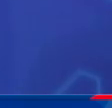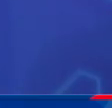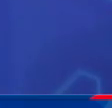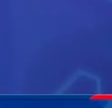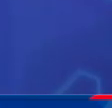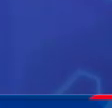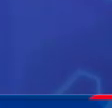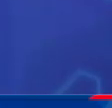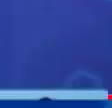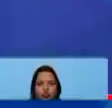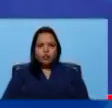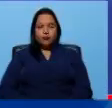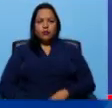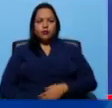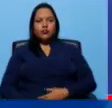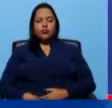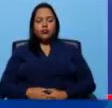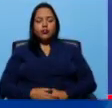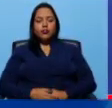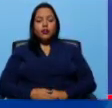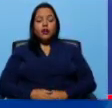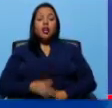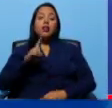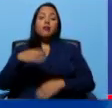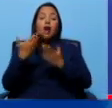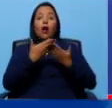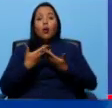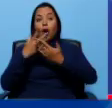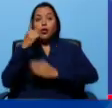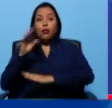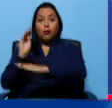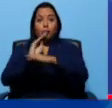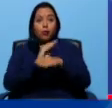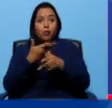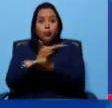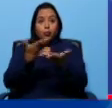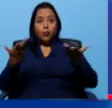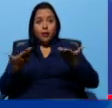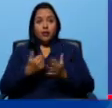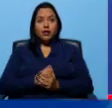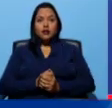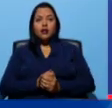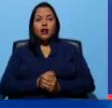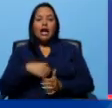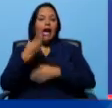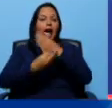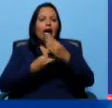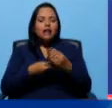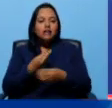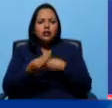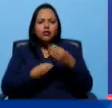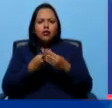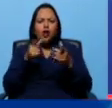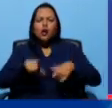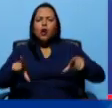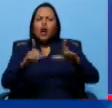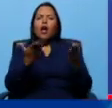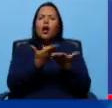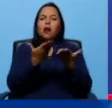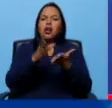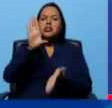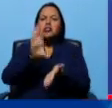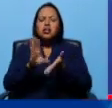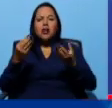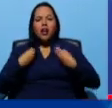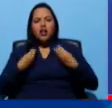afuera, desde adentro, y convertir los centros educativos en centros de la vida social de la comunidad, del